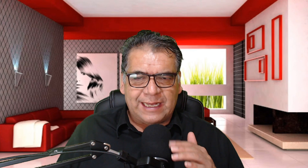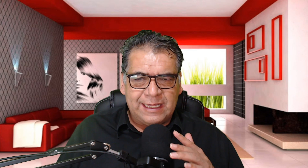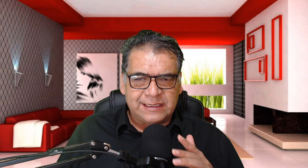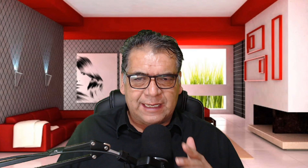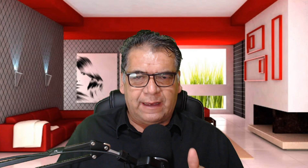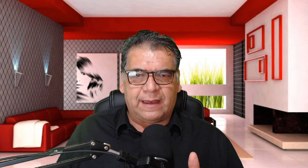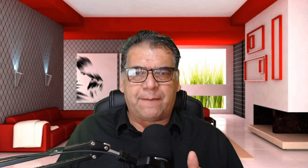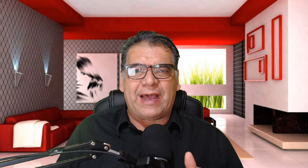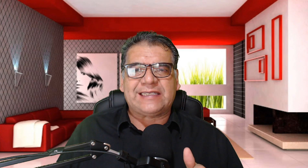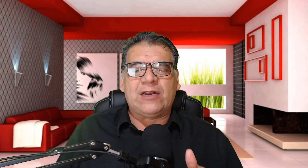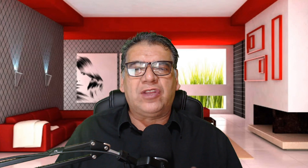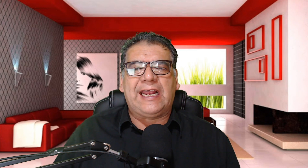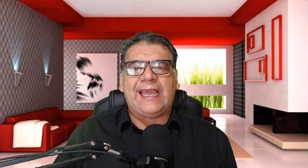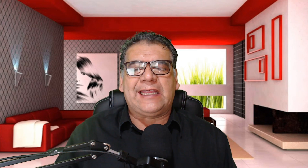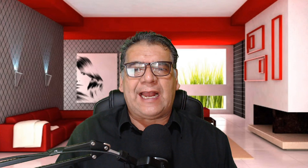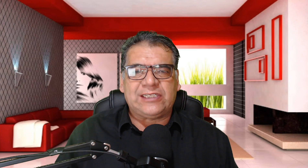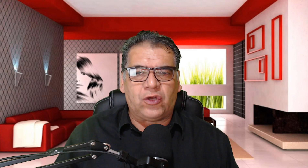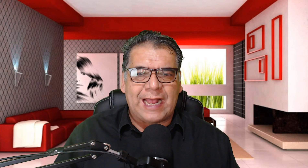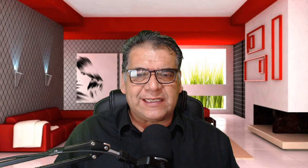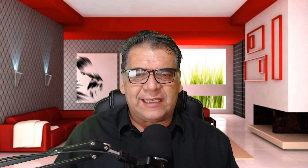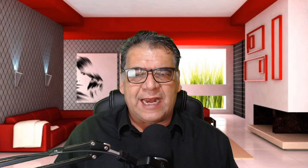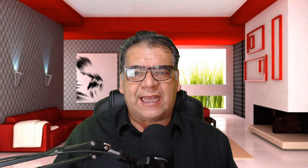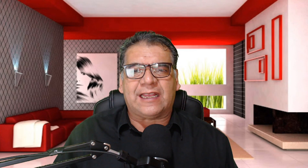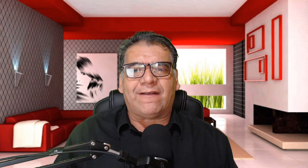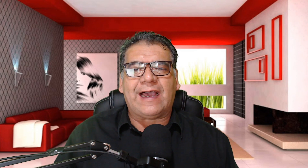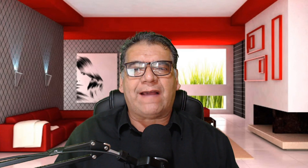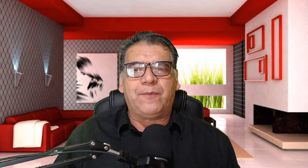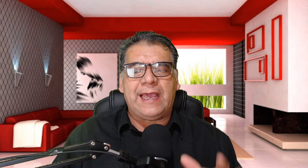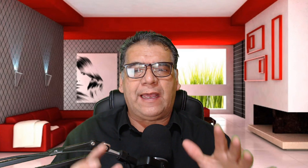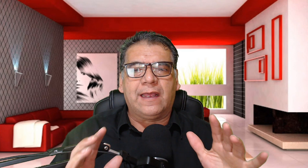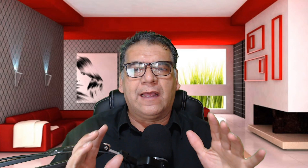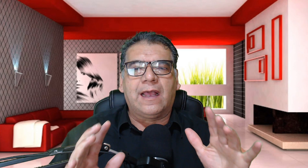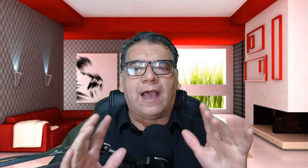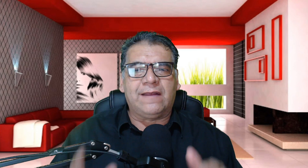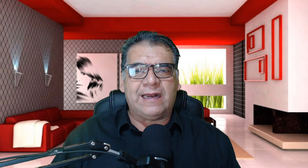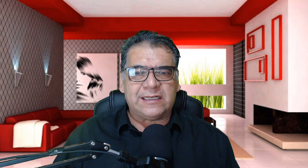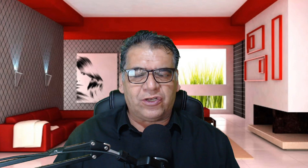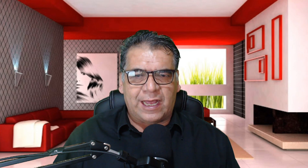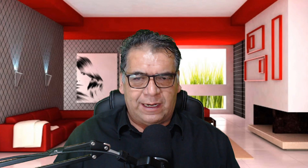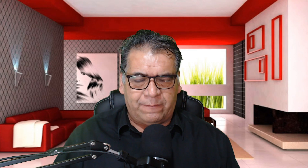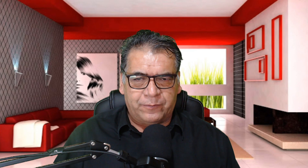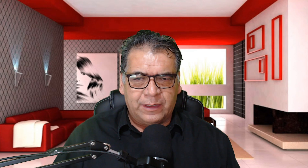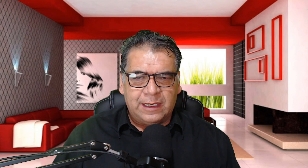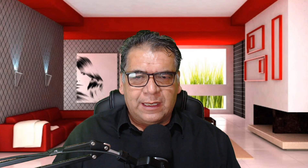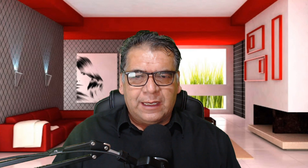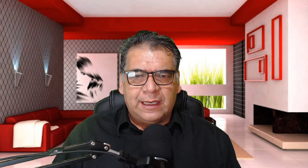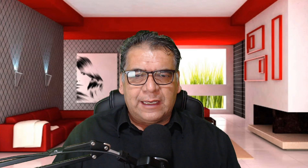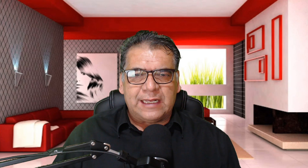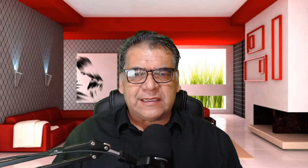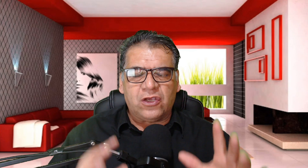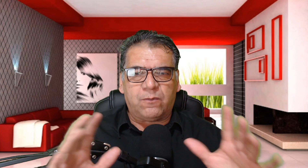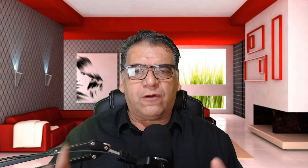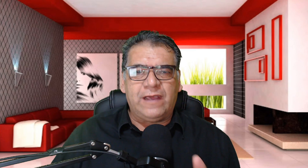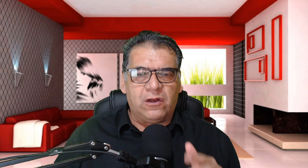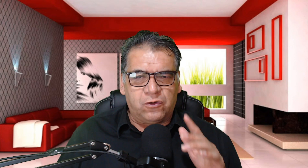Además le dice que para ser un dirigente nacional se tiene que trabajar a pie a nivel nacional. Y